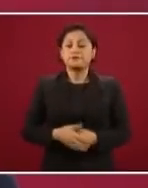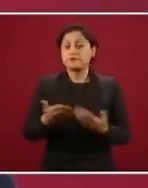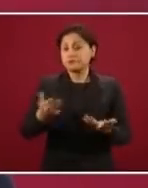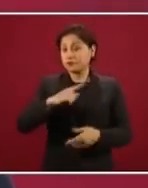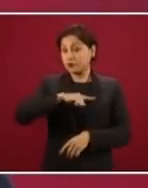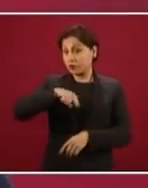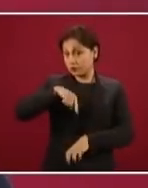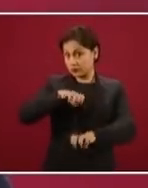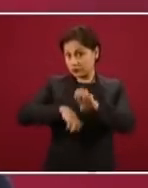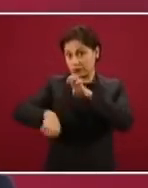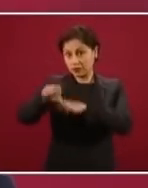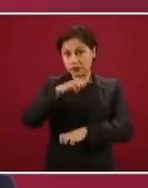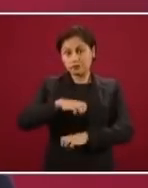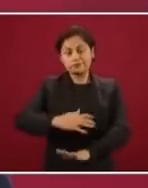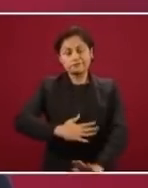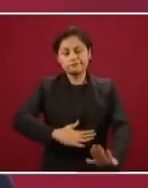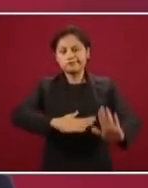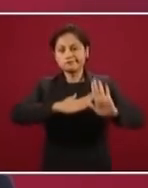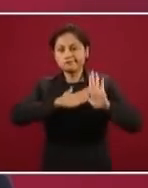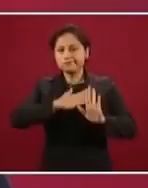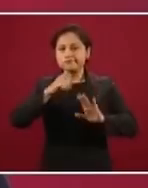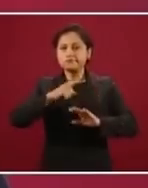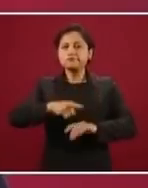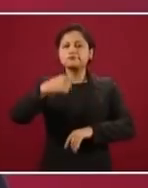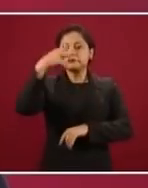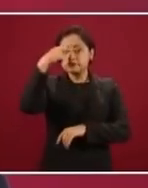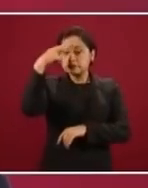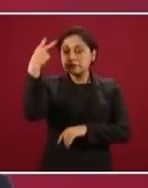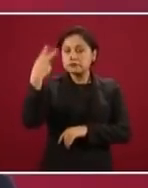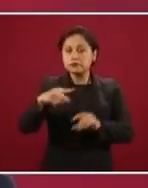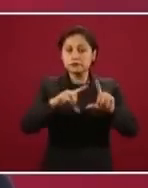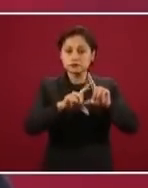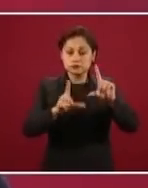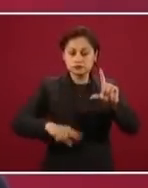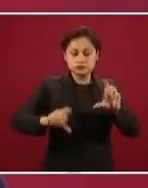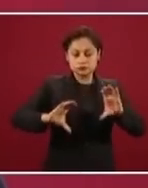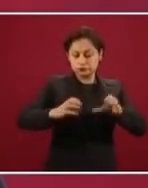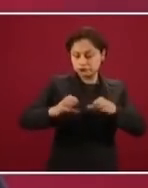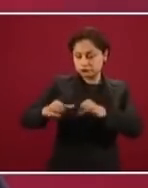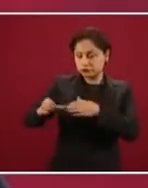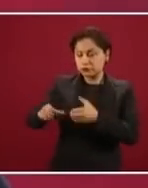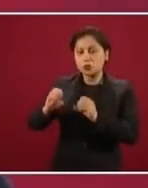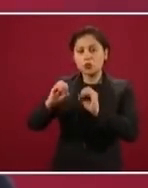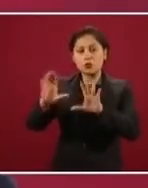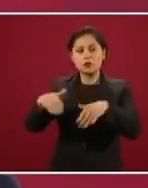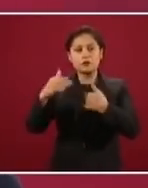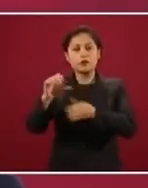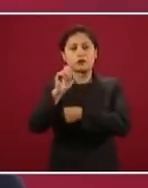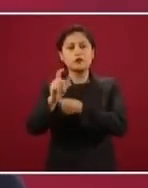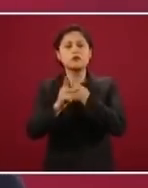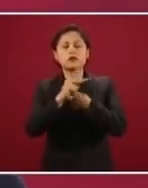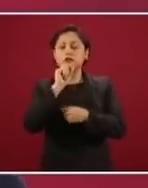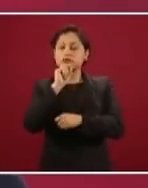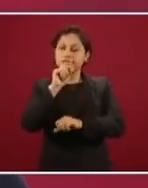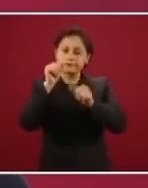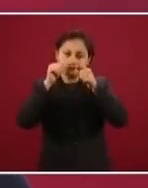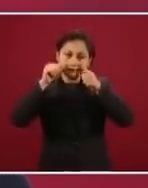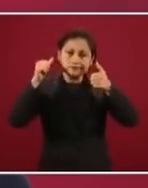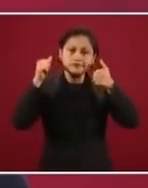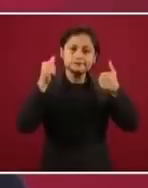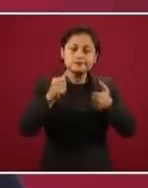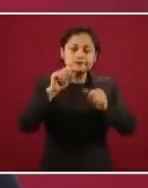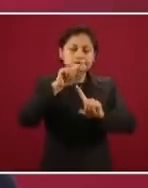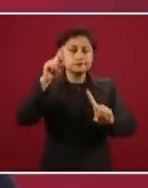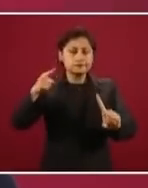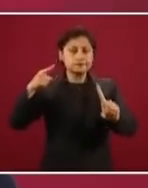con el desarrollo de soluciones que trabajen para enfrentar los retos de las humanidades en la actualidad con la sostenibilidad como uno de los pilares centrales de